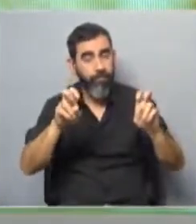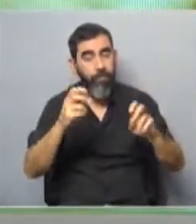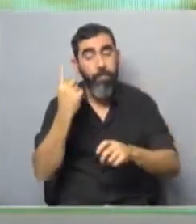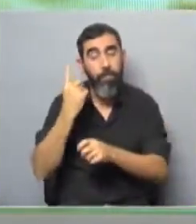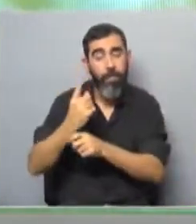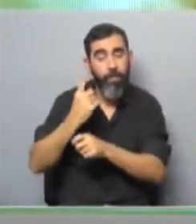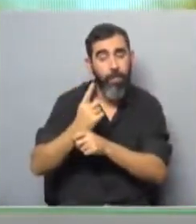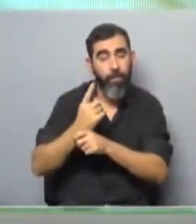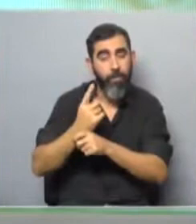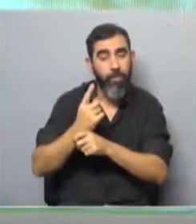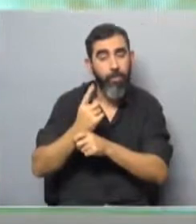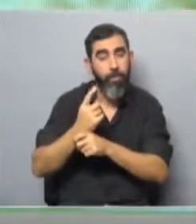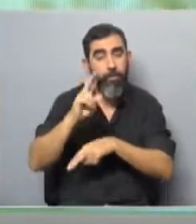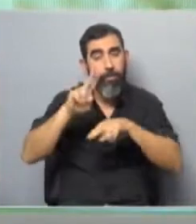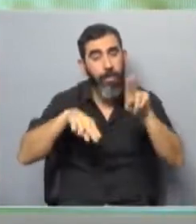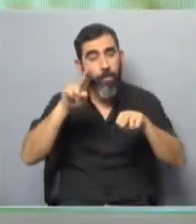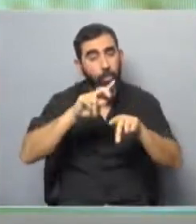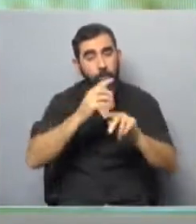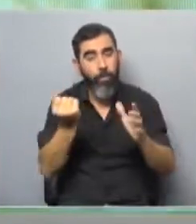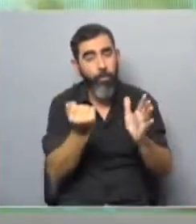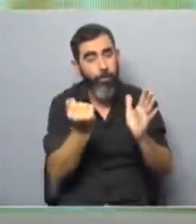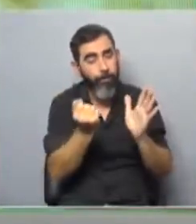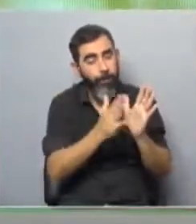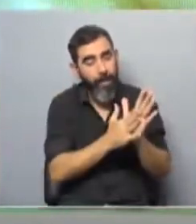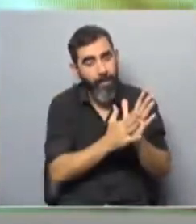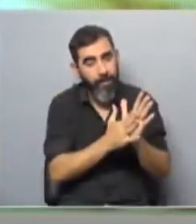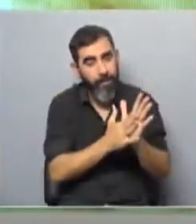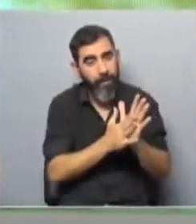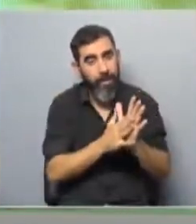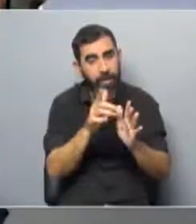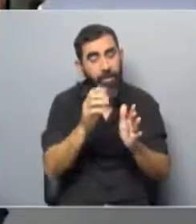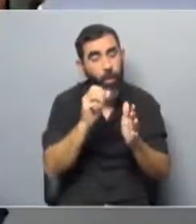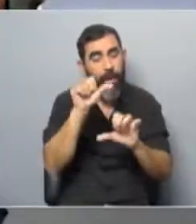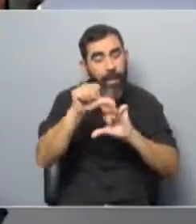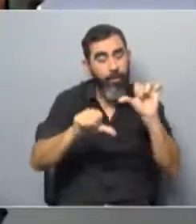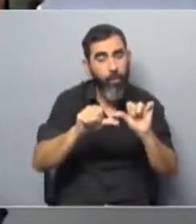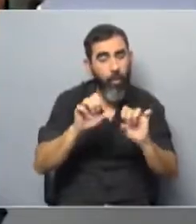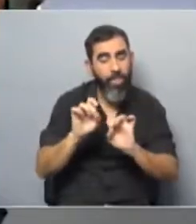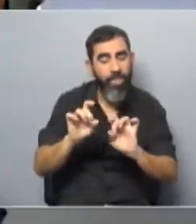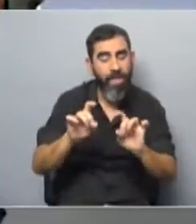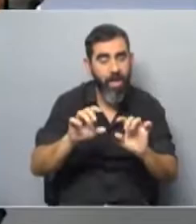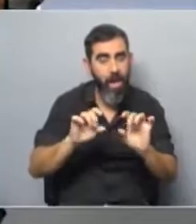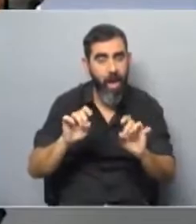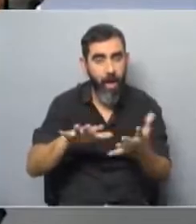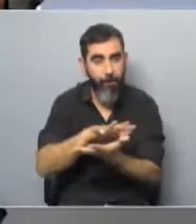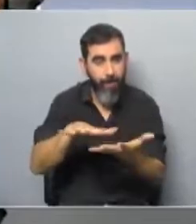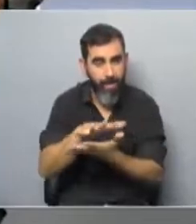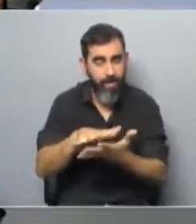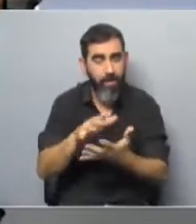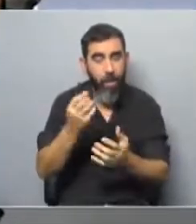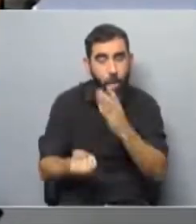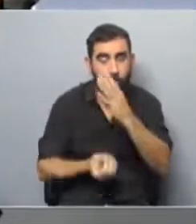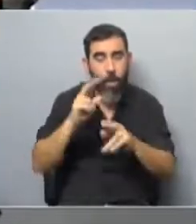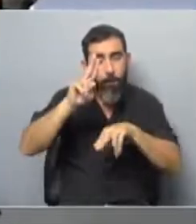originalmente se trabaja con pinturas antiincrustantes que tienen químicos que dañan al ambiente. En este caso estamos buscando nuevas pinturas